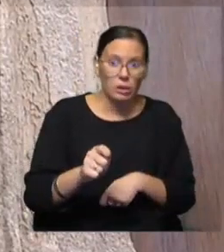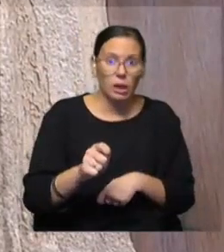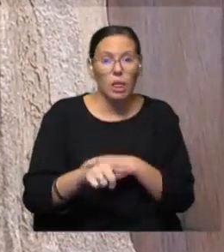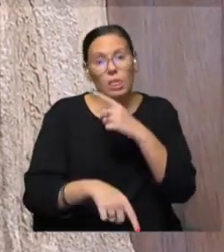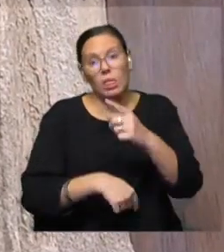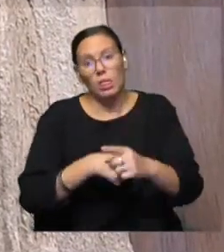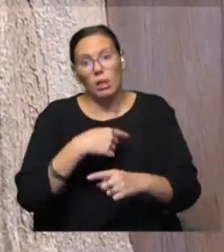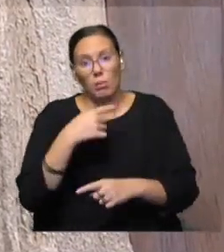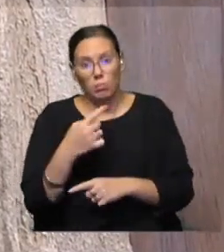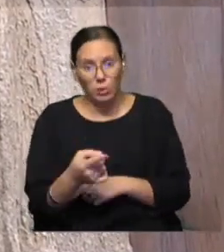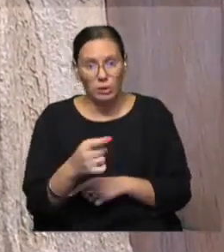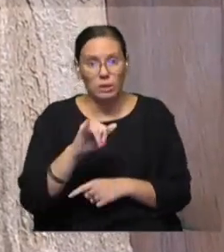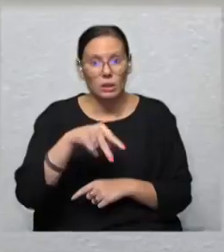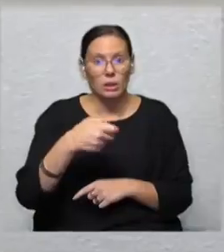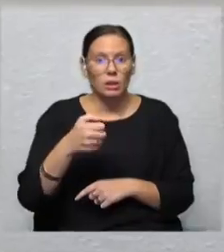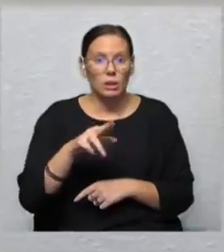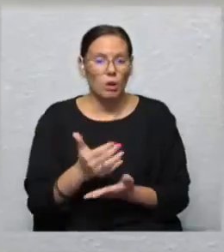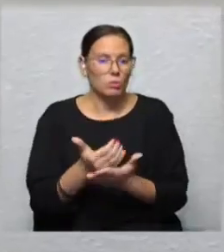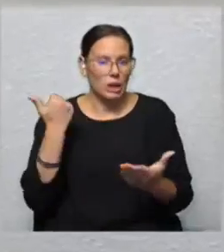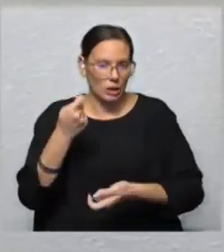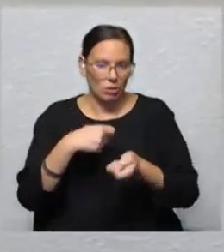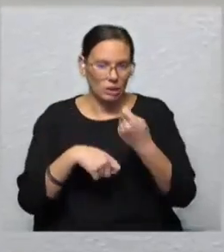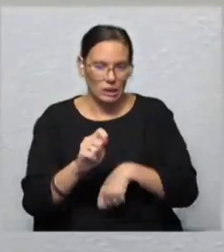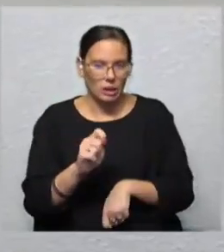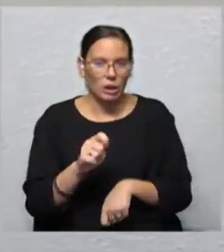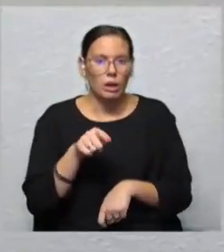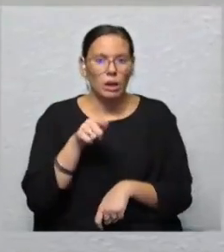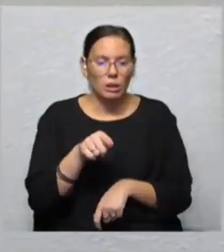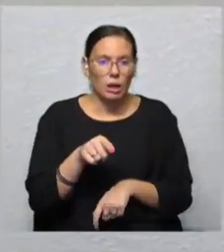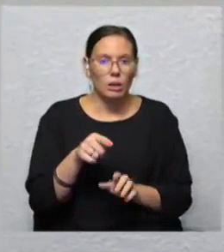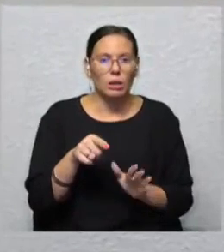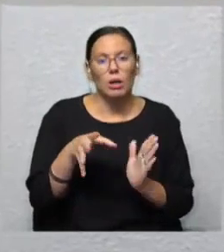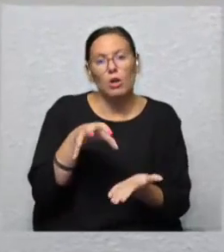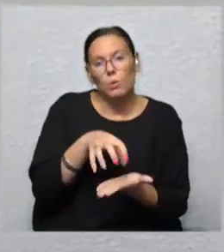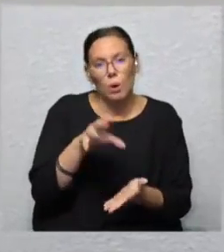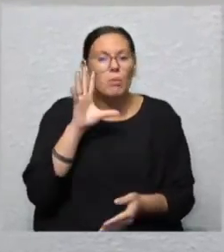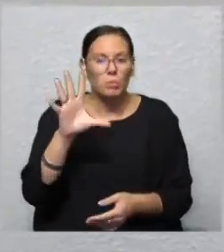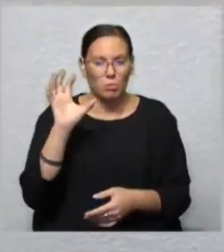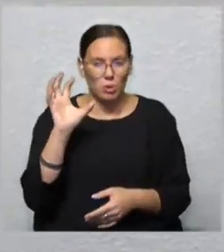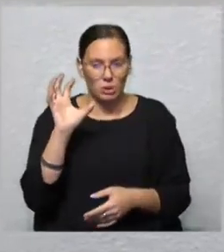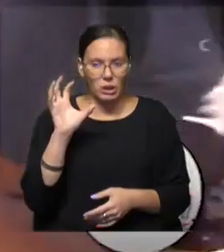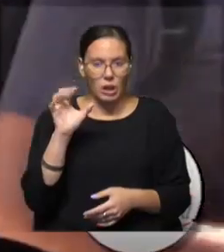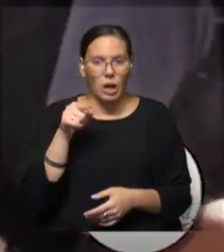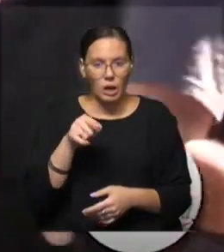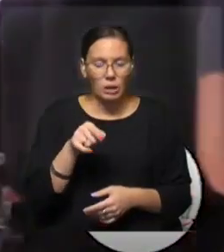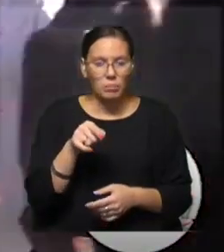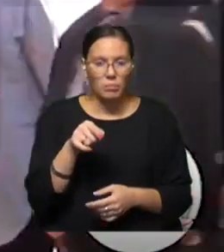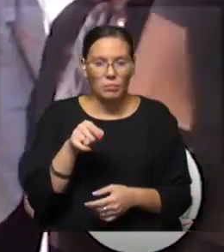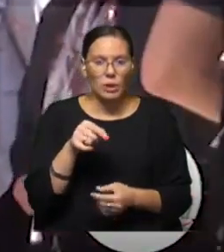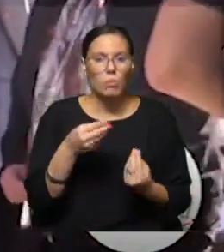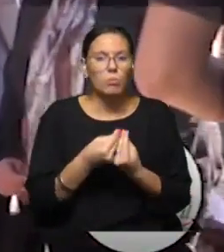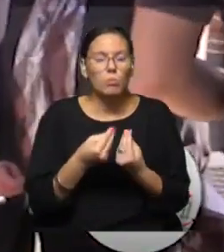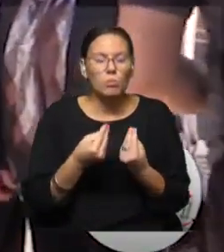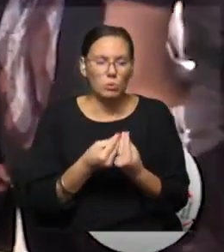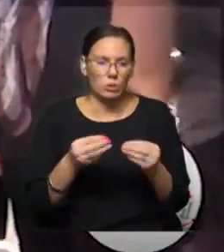después el INAU retiró de la venta y fue designado como sitio de memoria, en el cual estuvieron muchas,